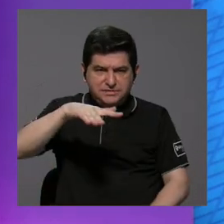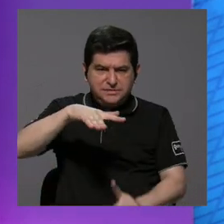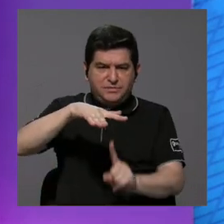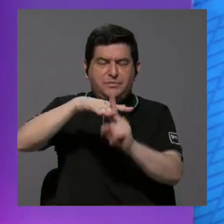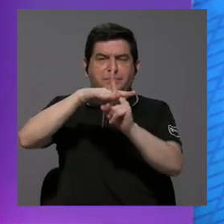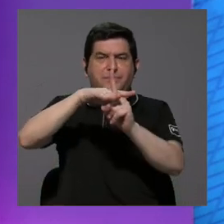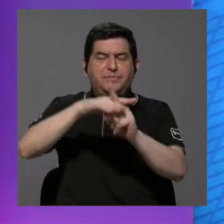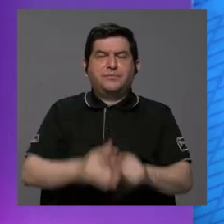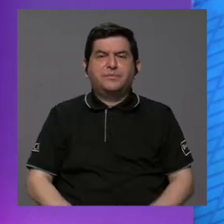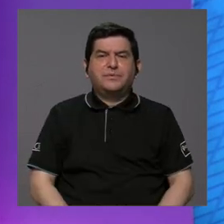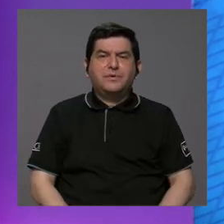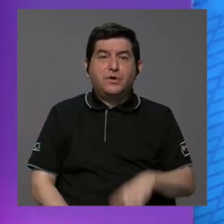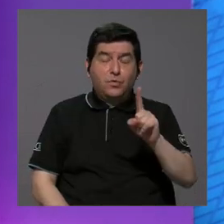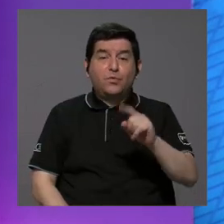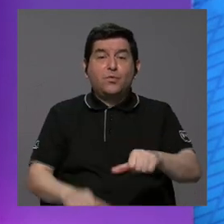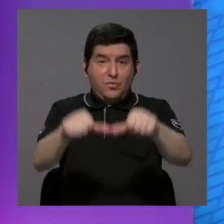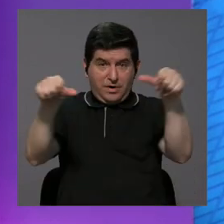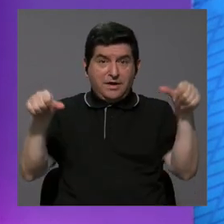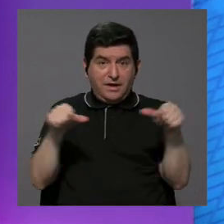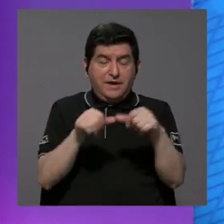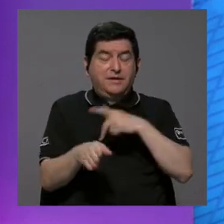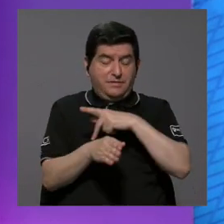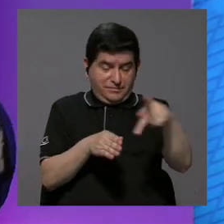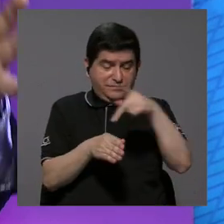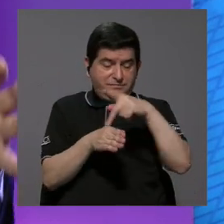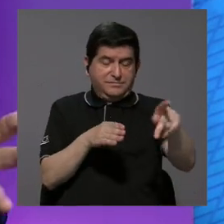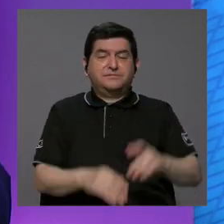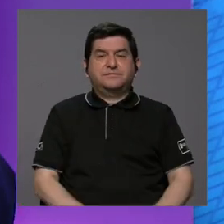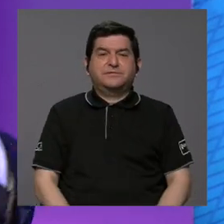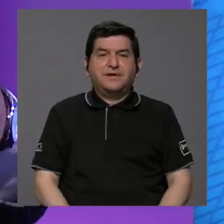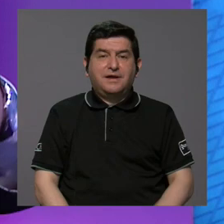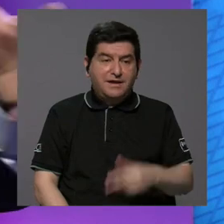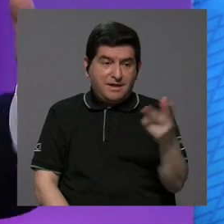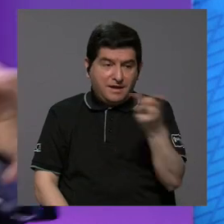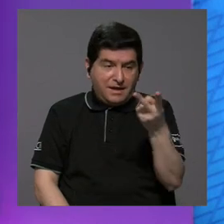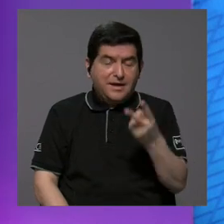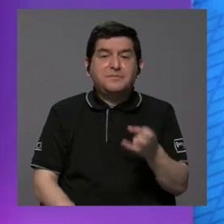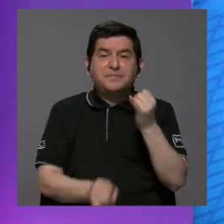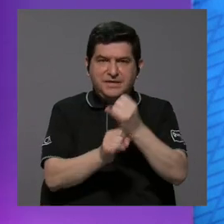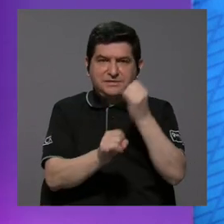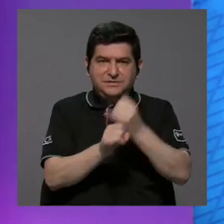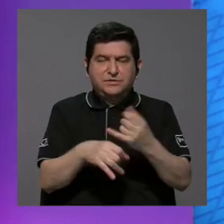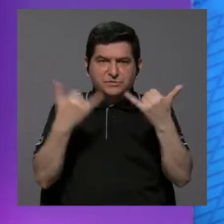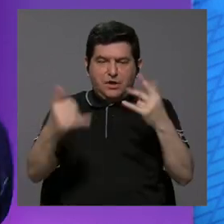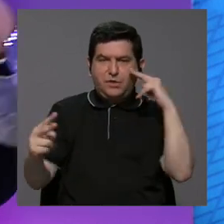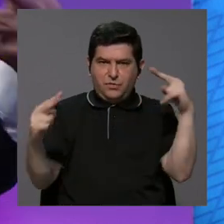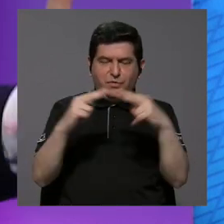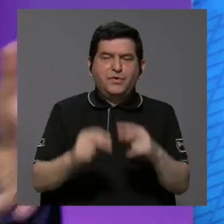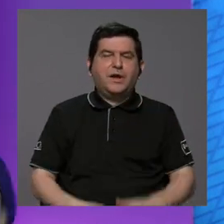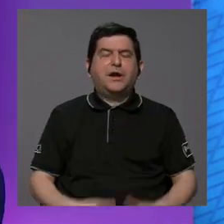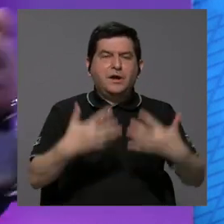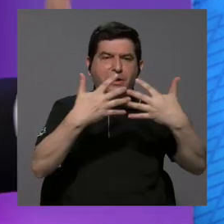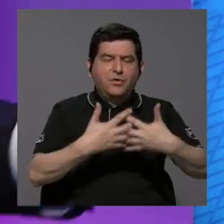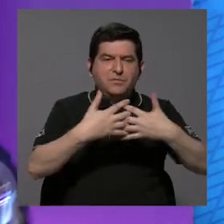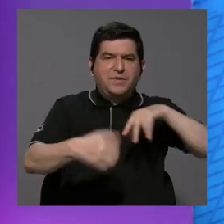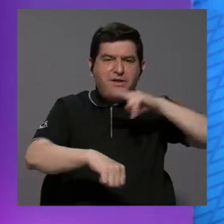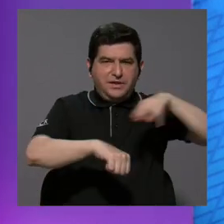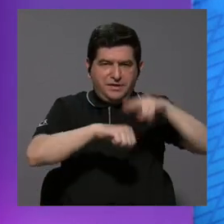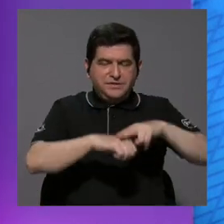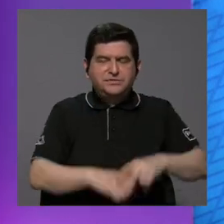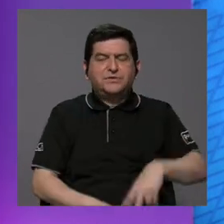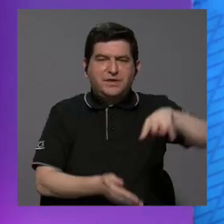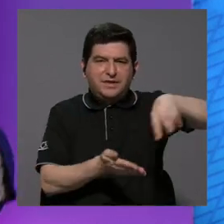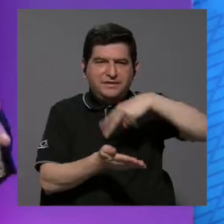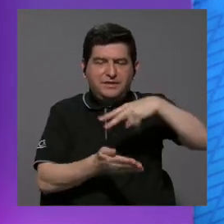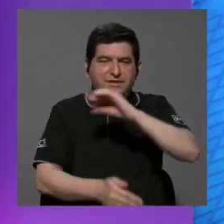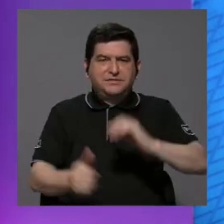a gestarse como una disciplina profesional donde estos grandes instituciones que hoy día conocemos como la compañía Nacional de Danza de teatro